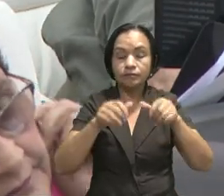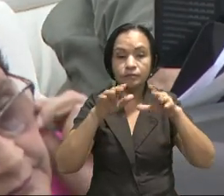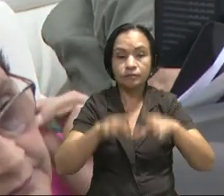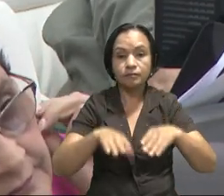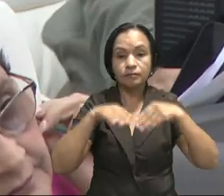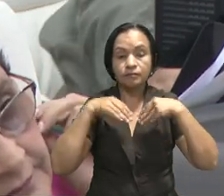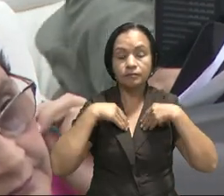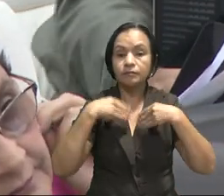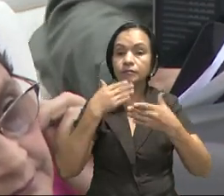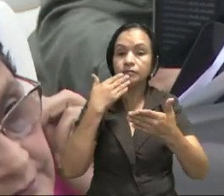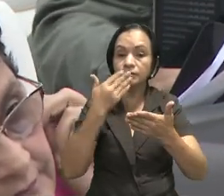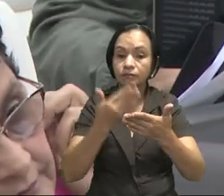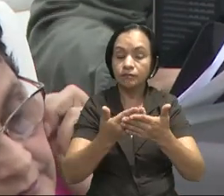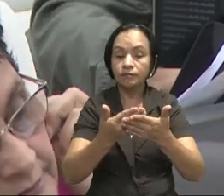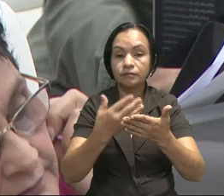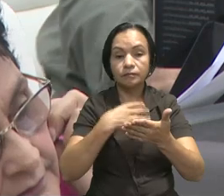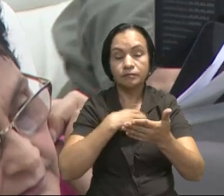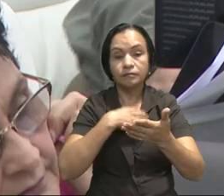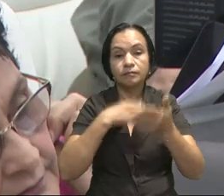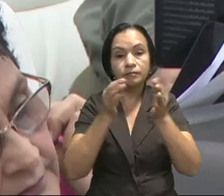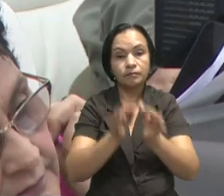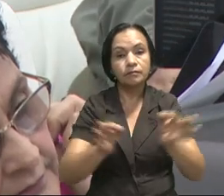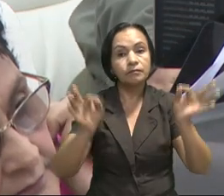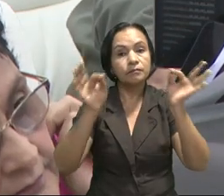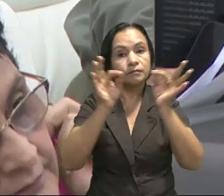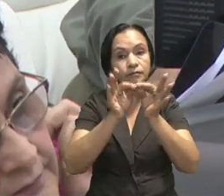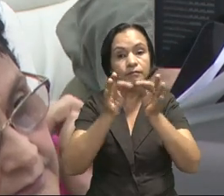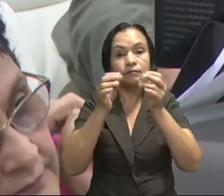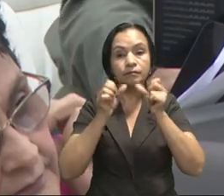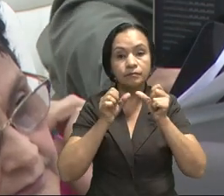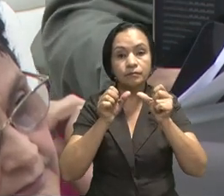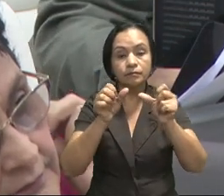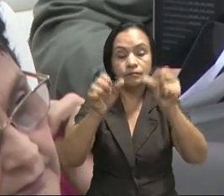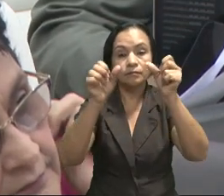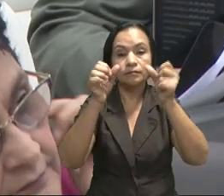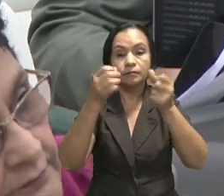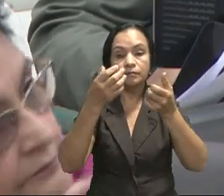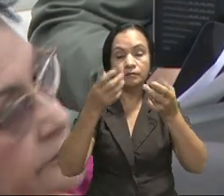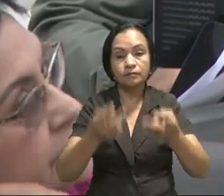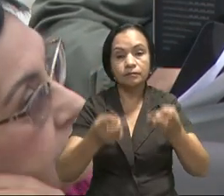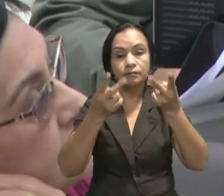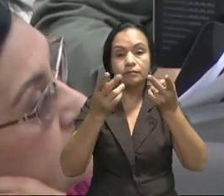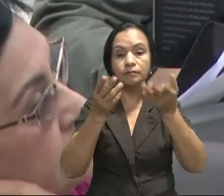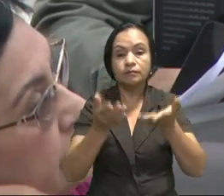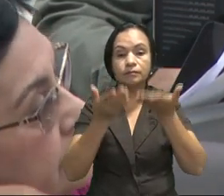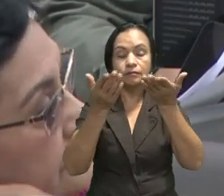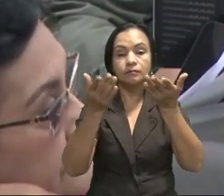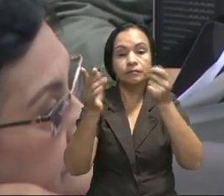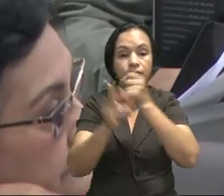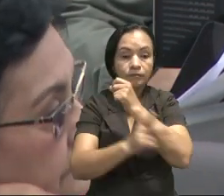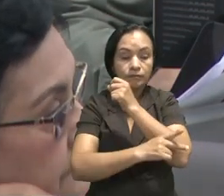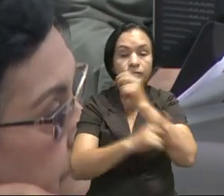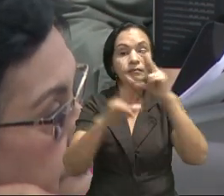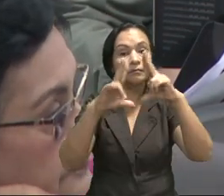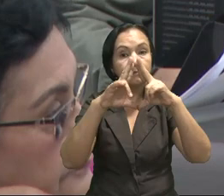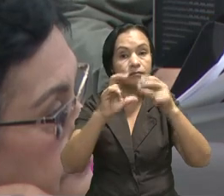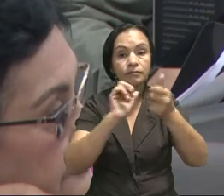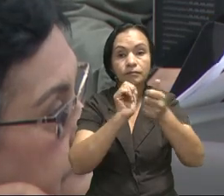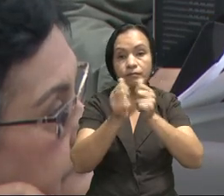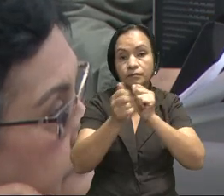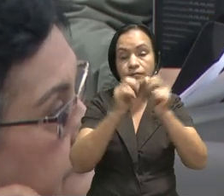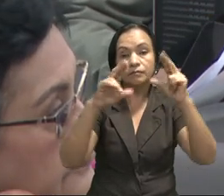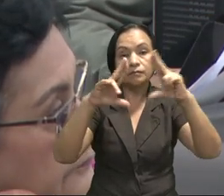esta pensión de gracia por su valiosa contribución, trayectoria y cualidades al servicio de la patria en el ámbito